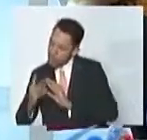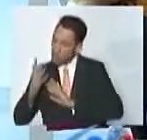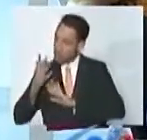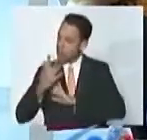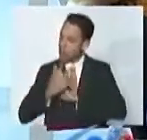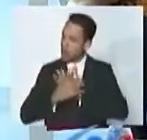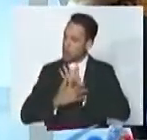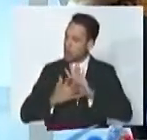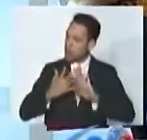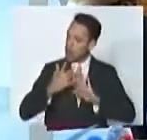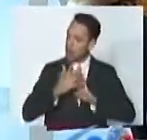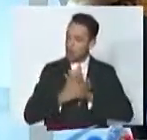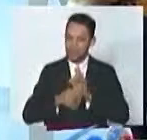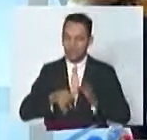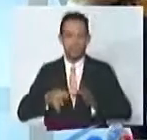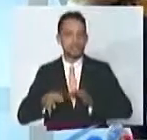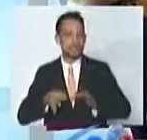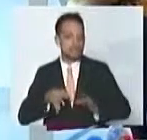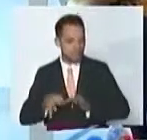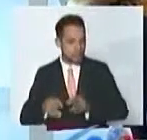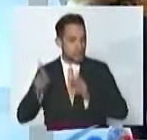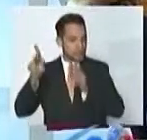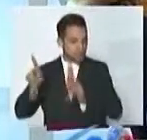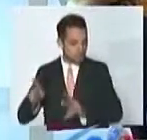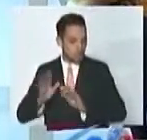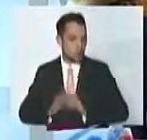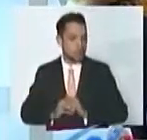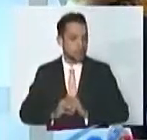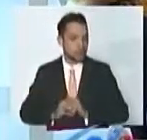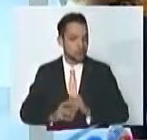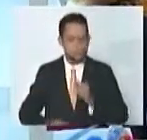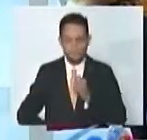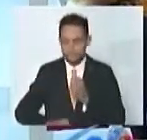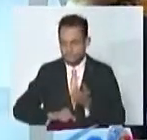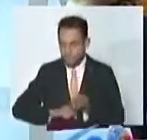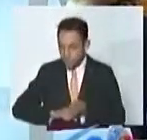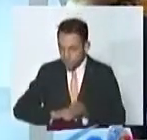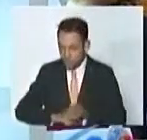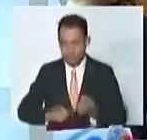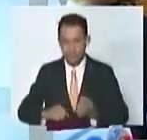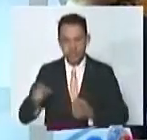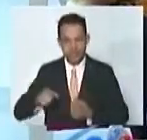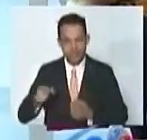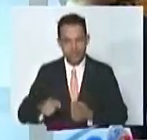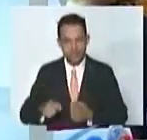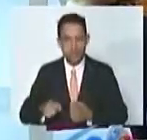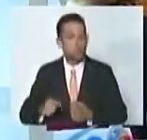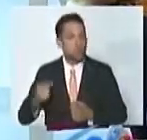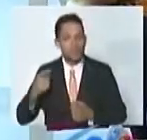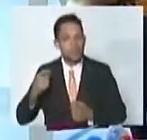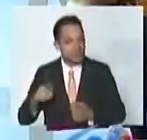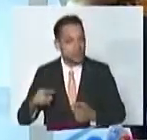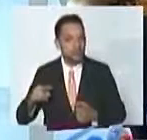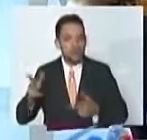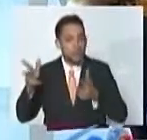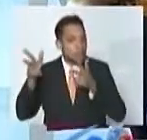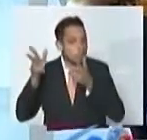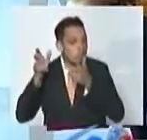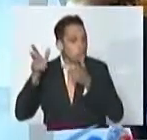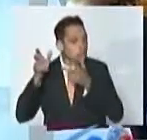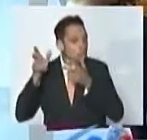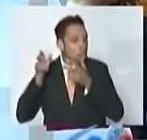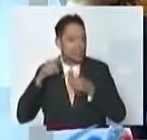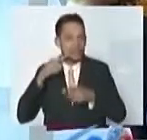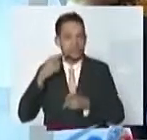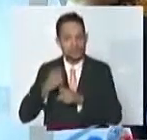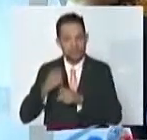la calidad de la voz en ellos, por lo que usted está diciendo, no hay una retroalimentación. Entonces, por ello